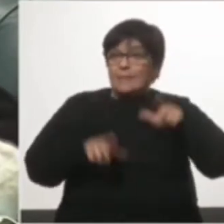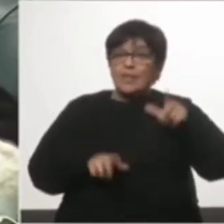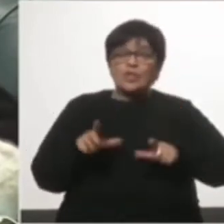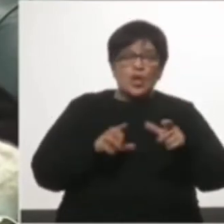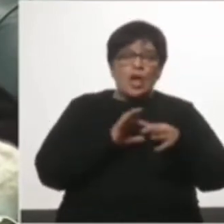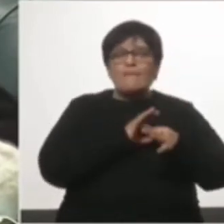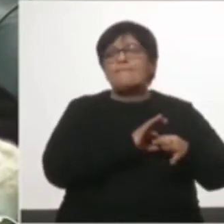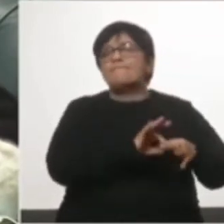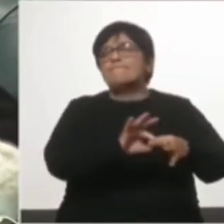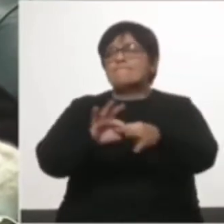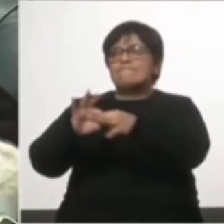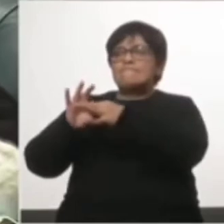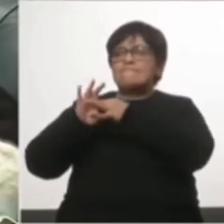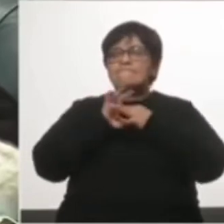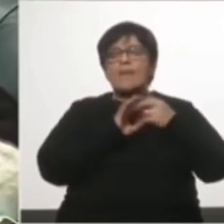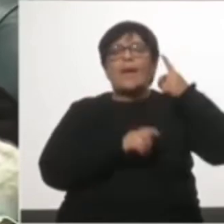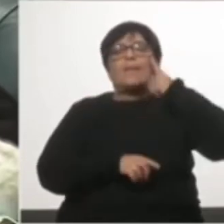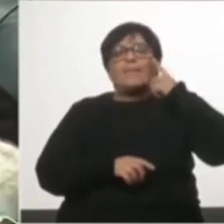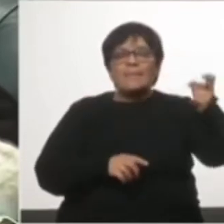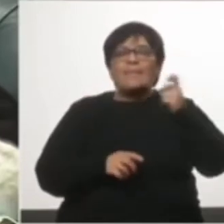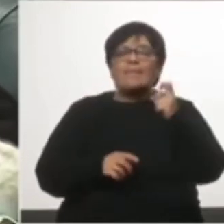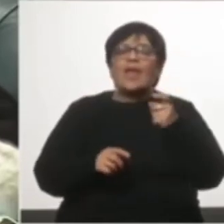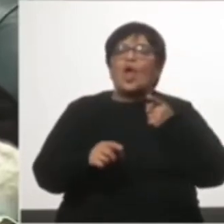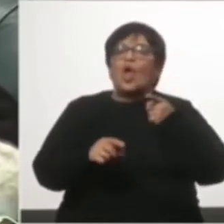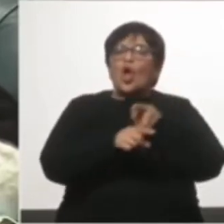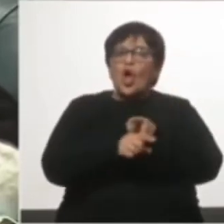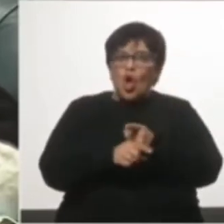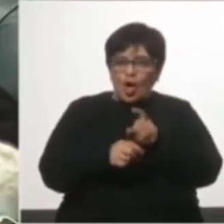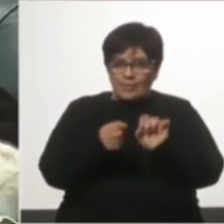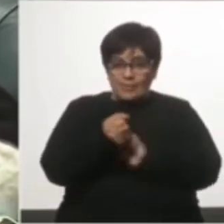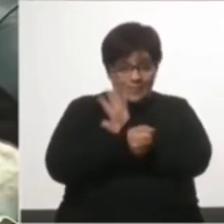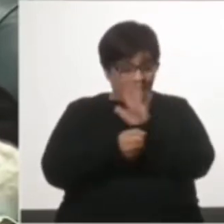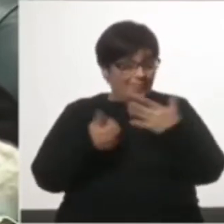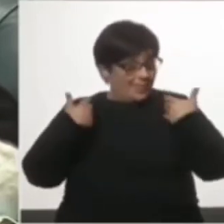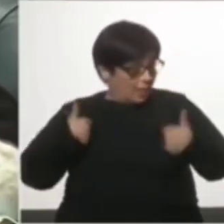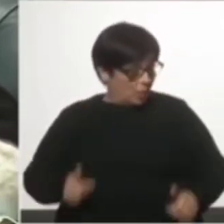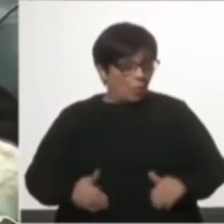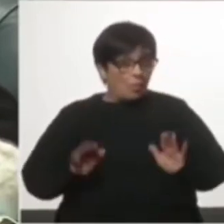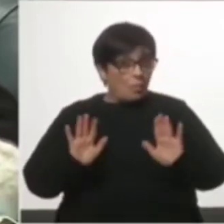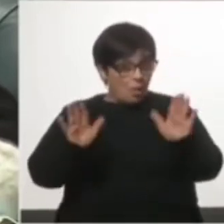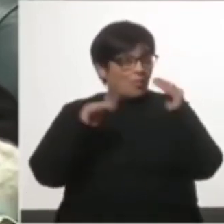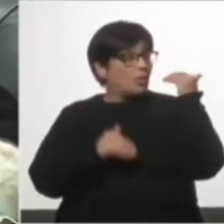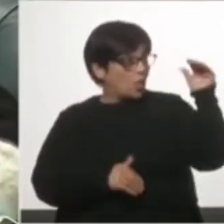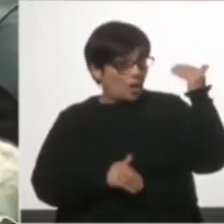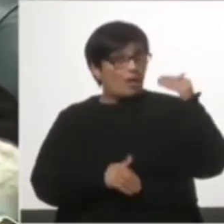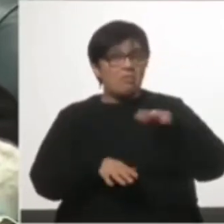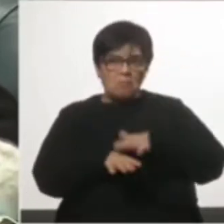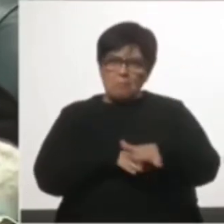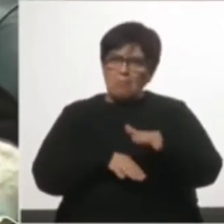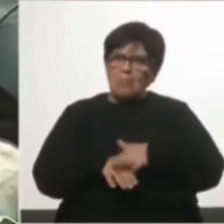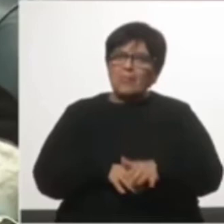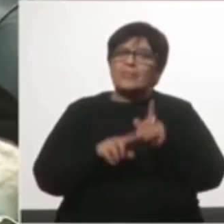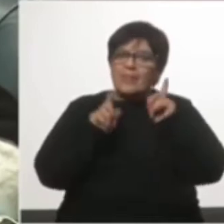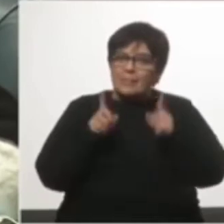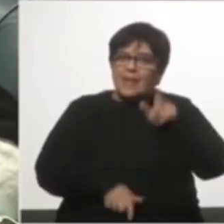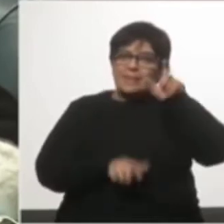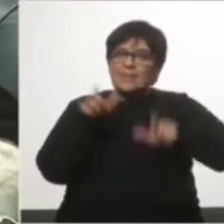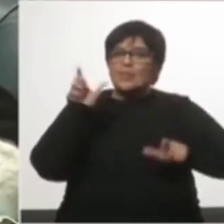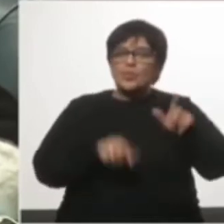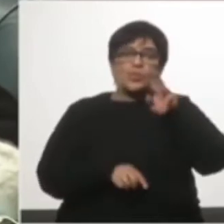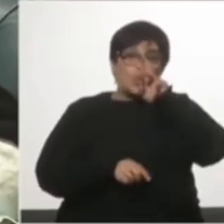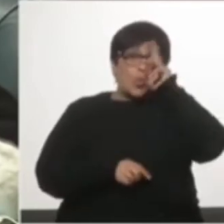común en la prevención y el combate del COVID. Actitud que fue reconocida por las propias autoridades del gobierno. La población